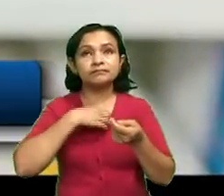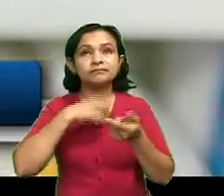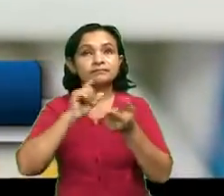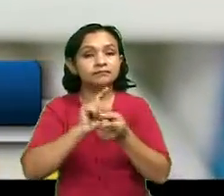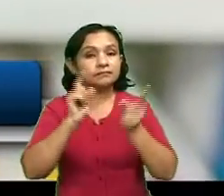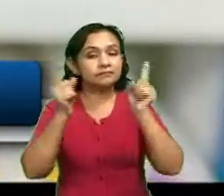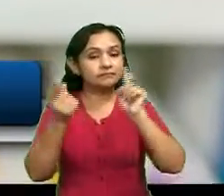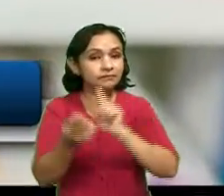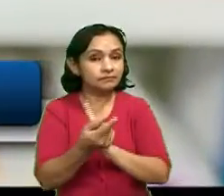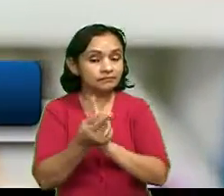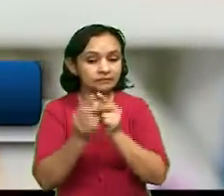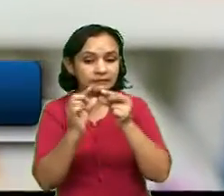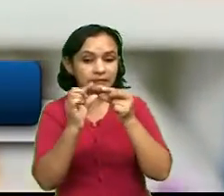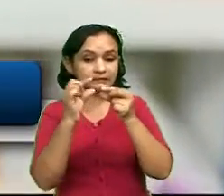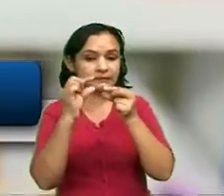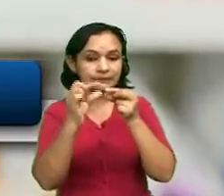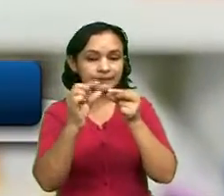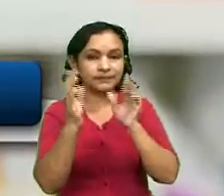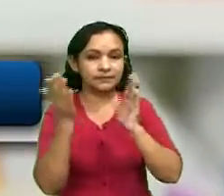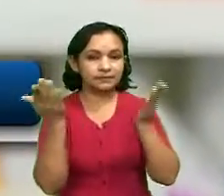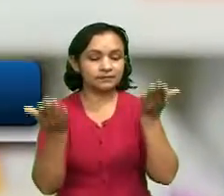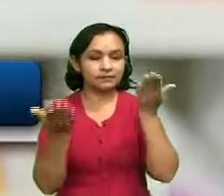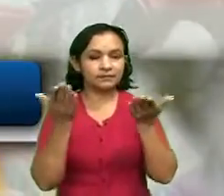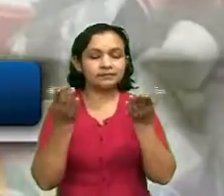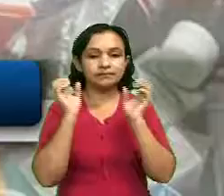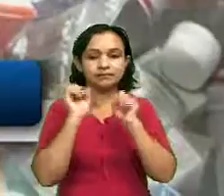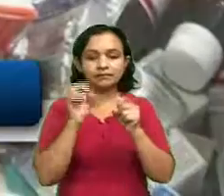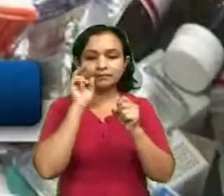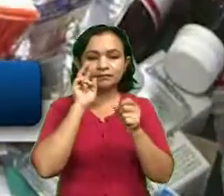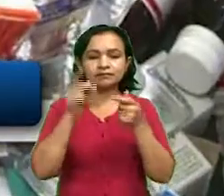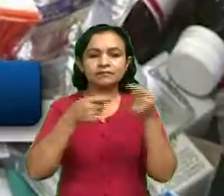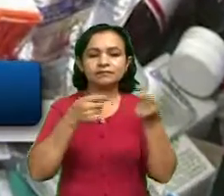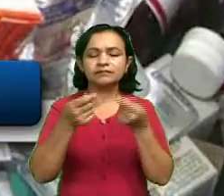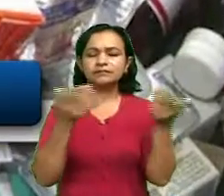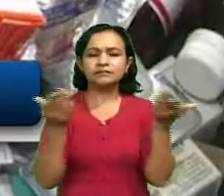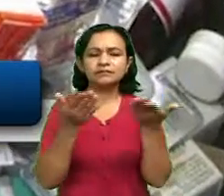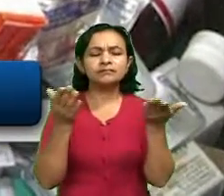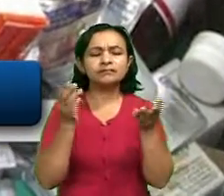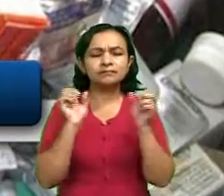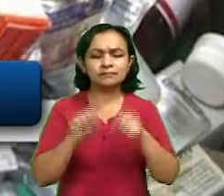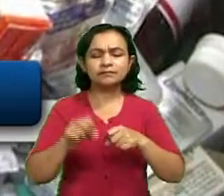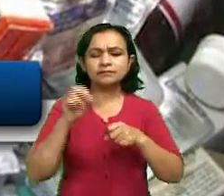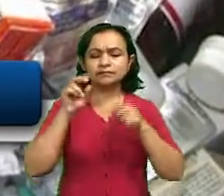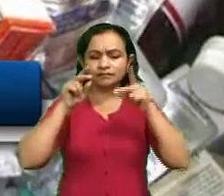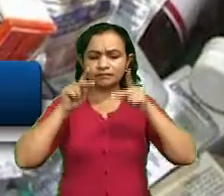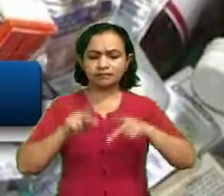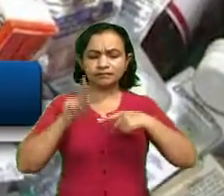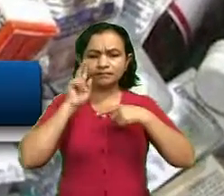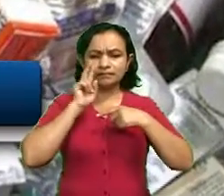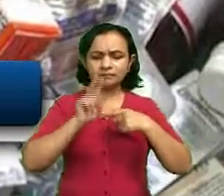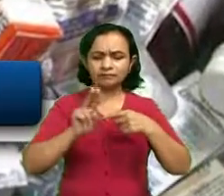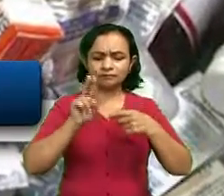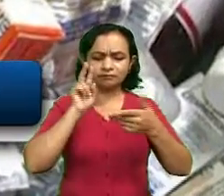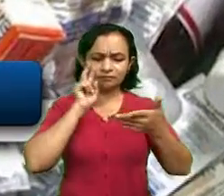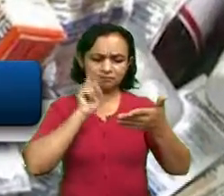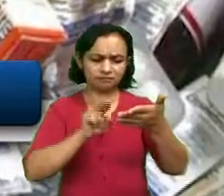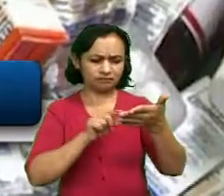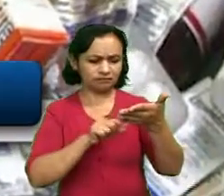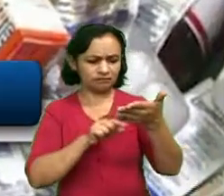cambian la etiqueta o le ponen una sobre otra para poder vender el producto. ¿Cómo puede la gente